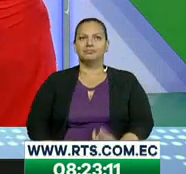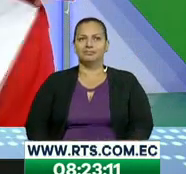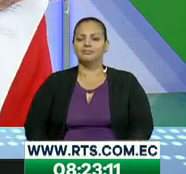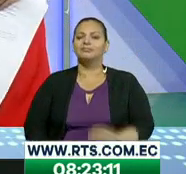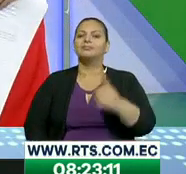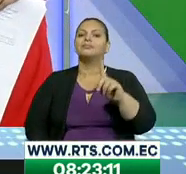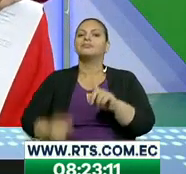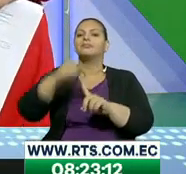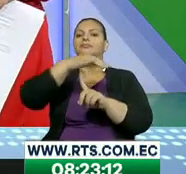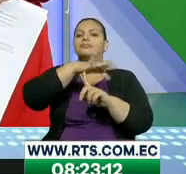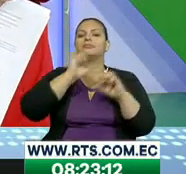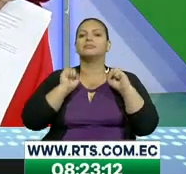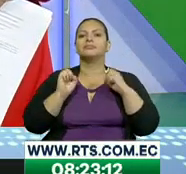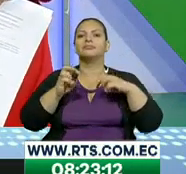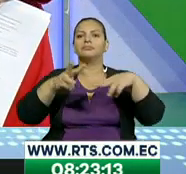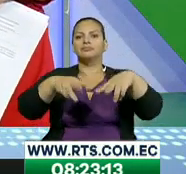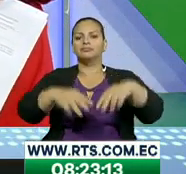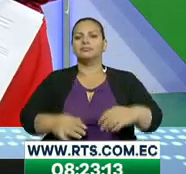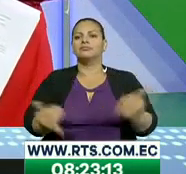más detalles, Pili.